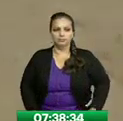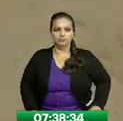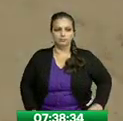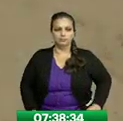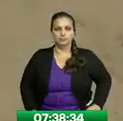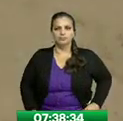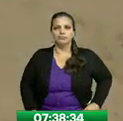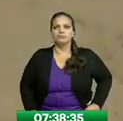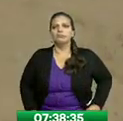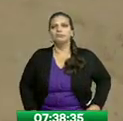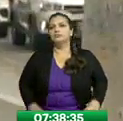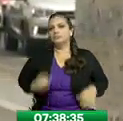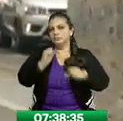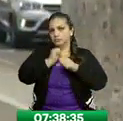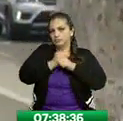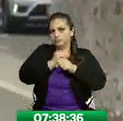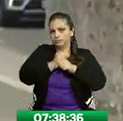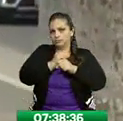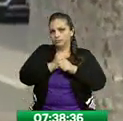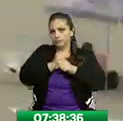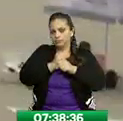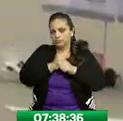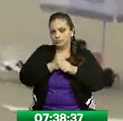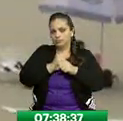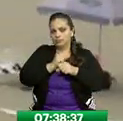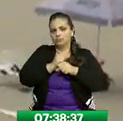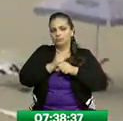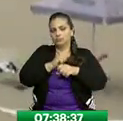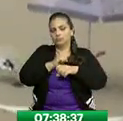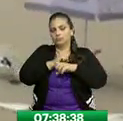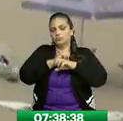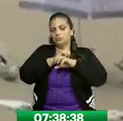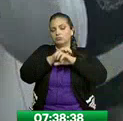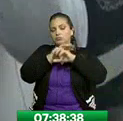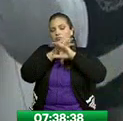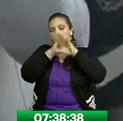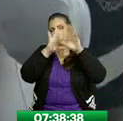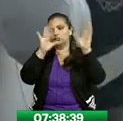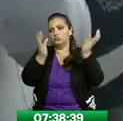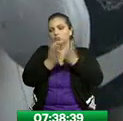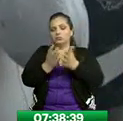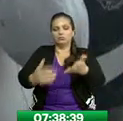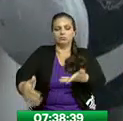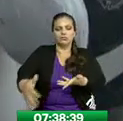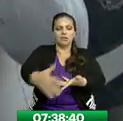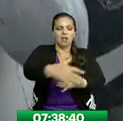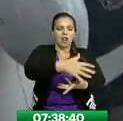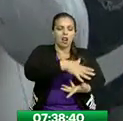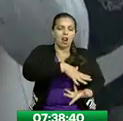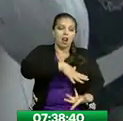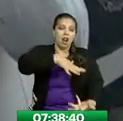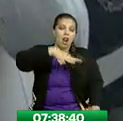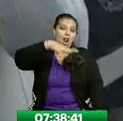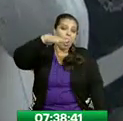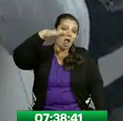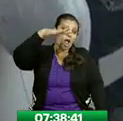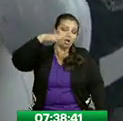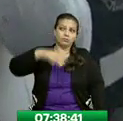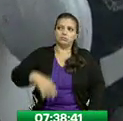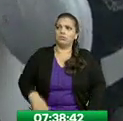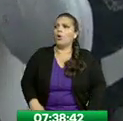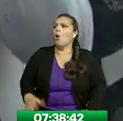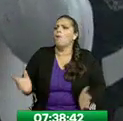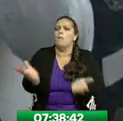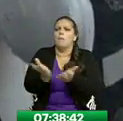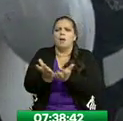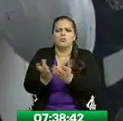Se recolectó 5 veces más de lo que se recoge habitualmente. No digo que no haya habido basura, a tal punto de